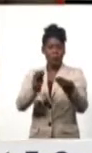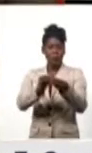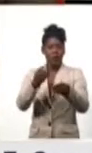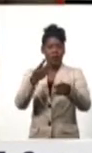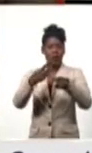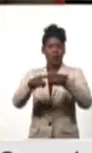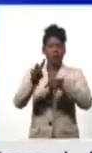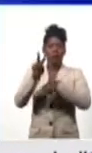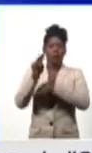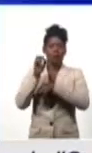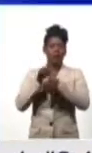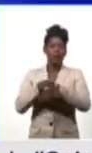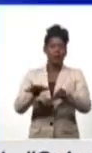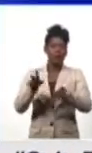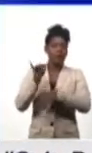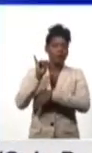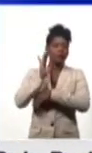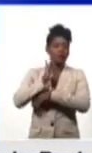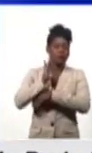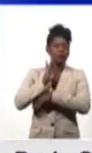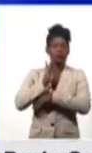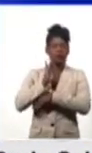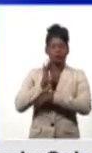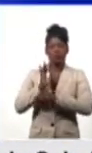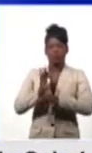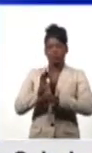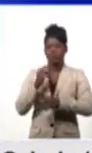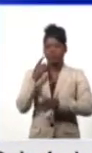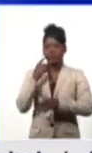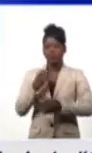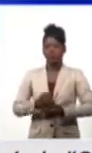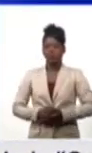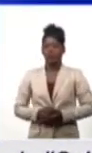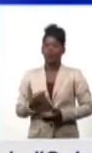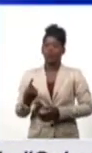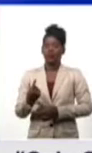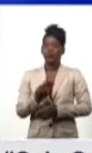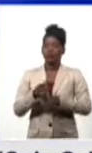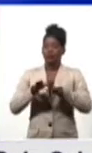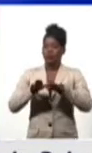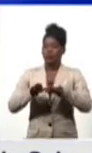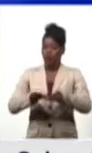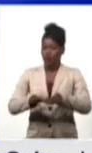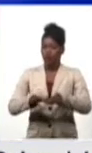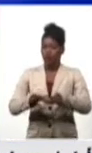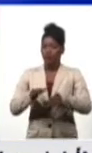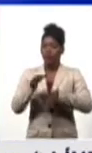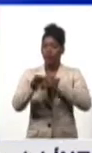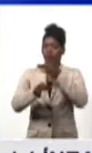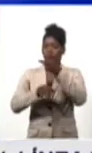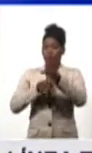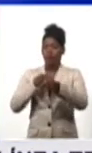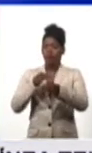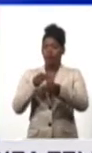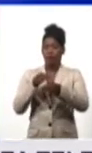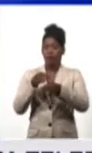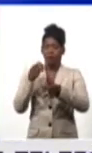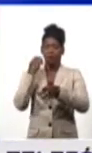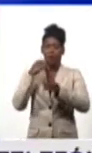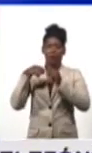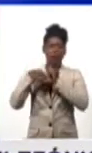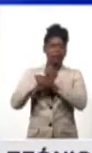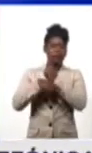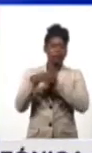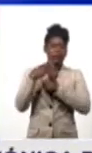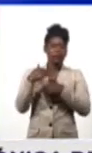generación de estas enfermedades. Pero le propongo hacer una pausa, porque se adentra en un tema interesante también, porque vamos a estar hablando de cómo el cambio climático